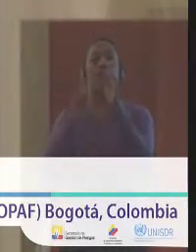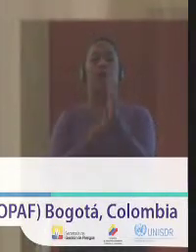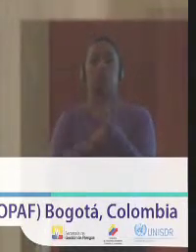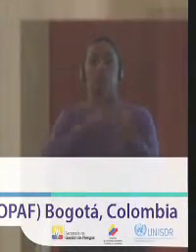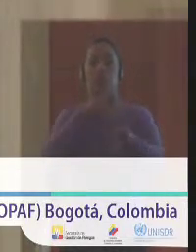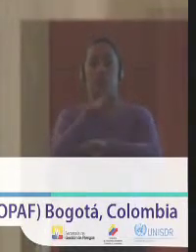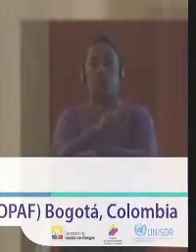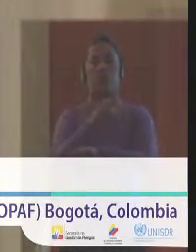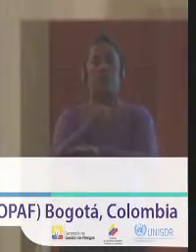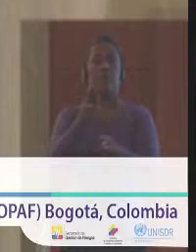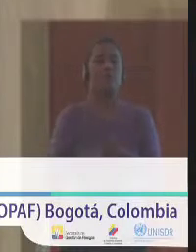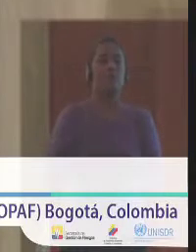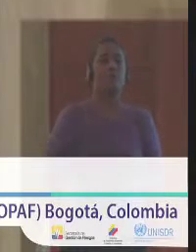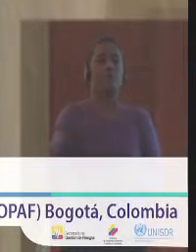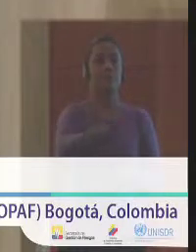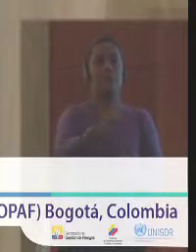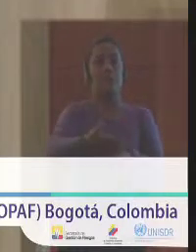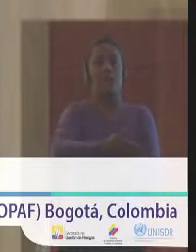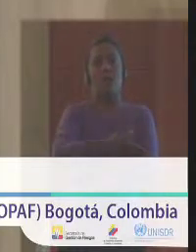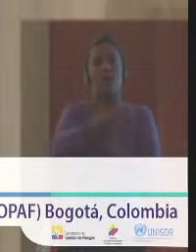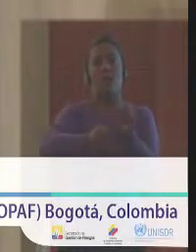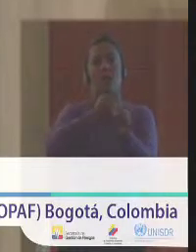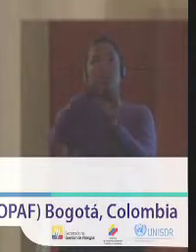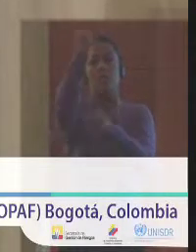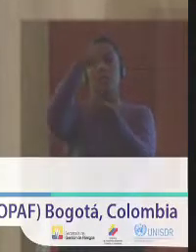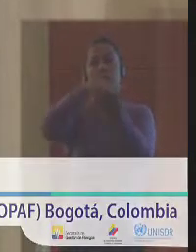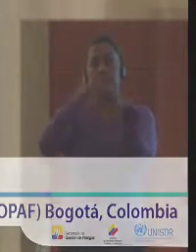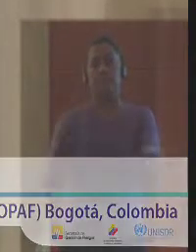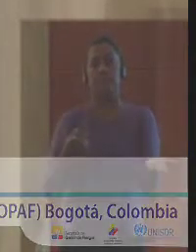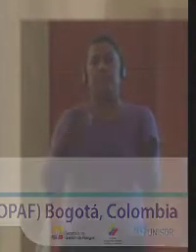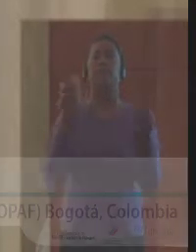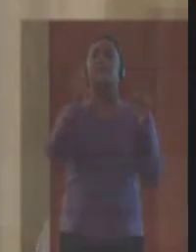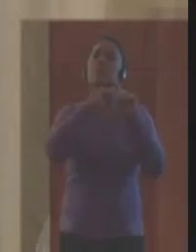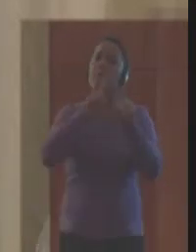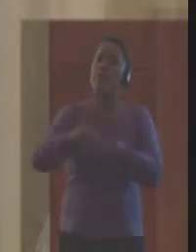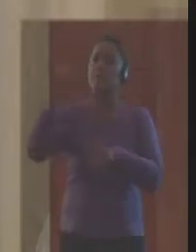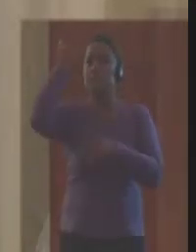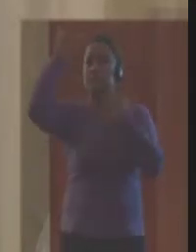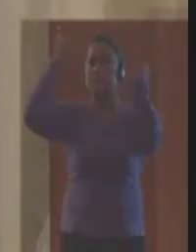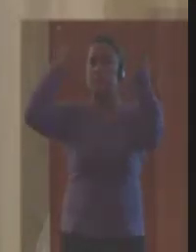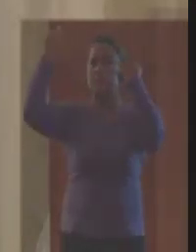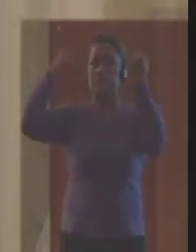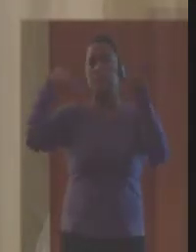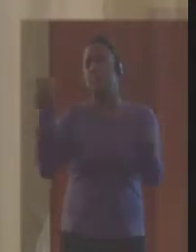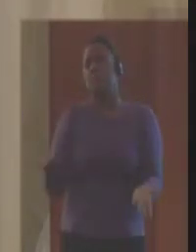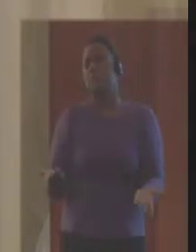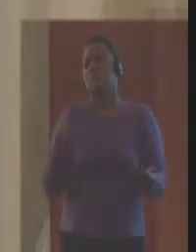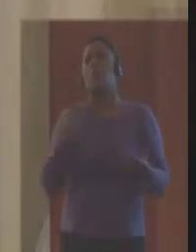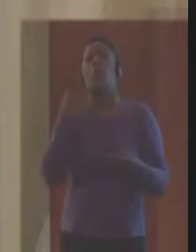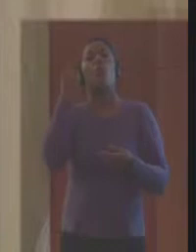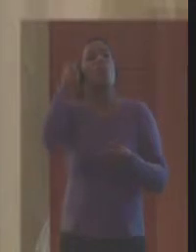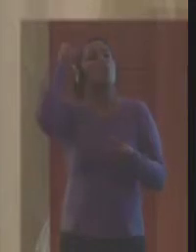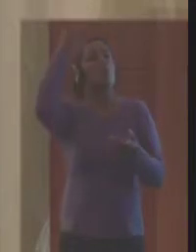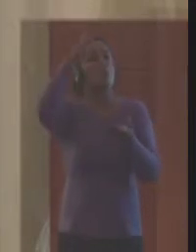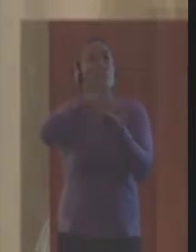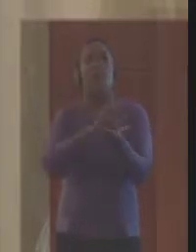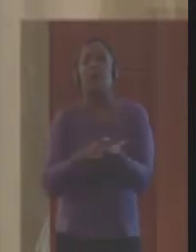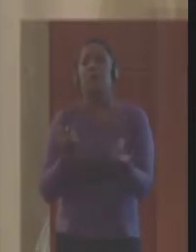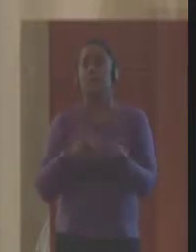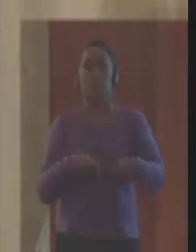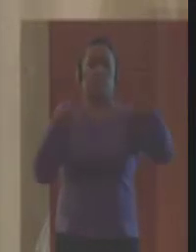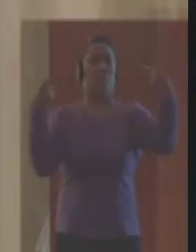territorial, elaborado en el año 2000, con unos criterios que se oponen a ese